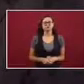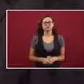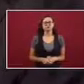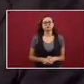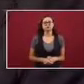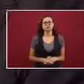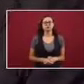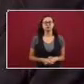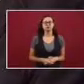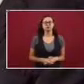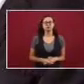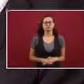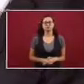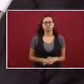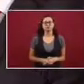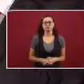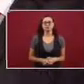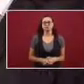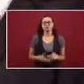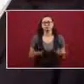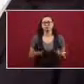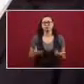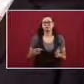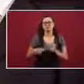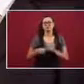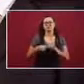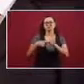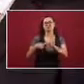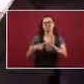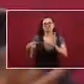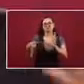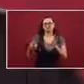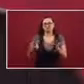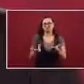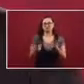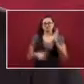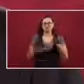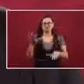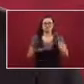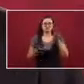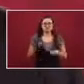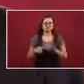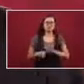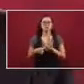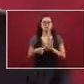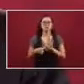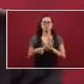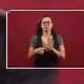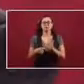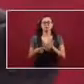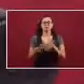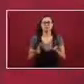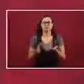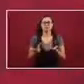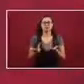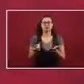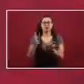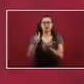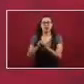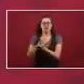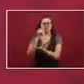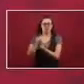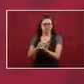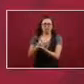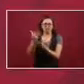presume es una inmoralidad esto qué pasa a veces de qué es legal